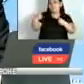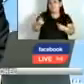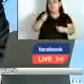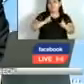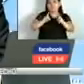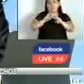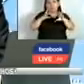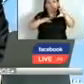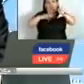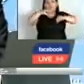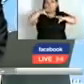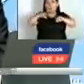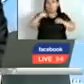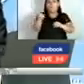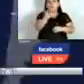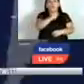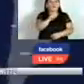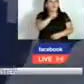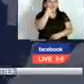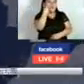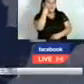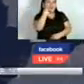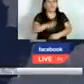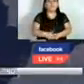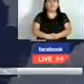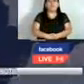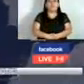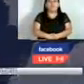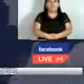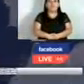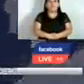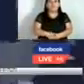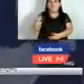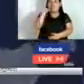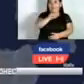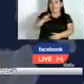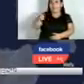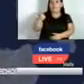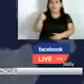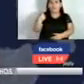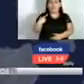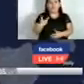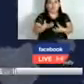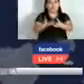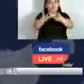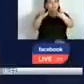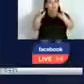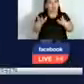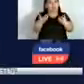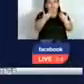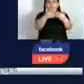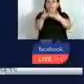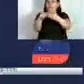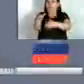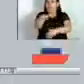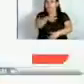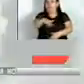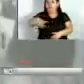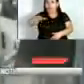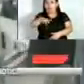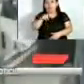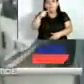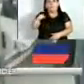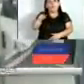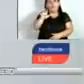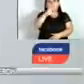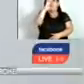de variantes y la gente bajando la guardia. Los casos durante la última semana aumentaron en todas las regiones, excepto en